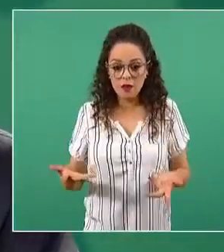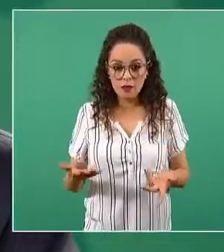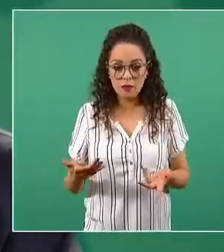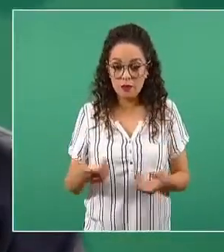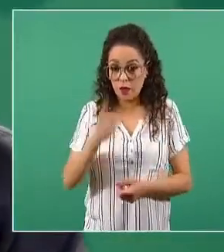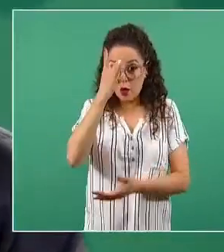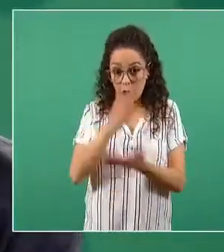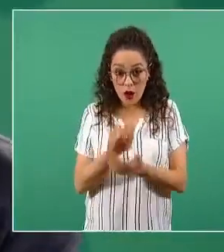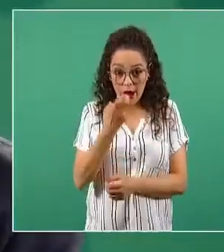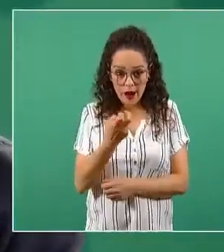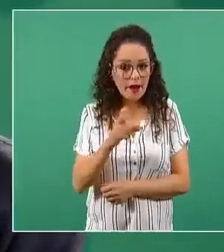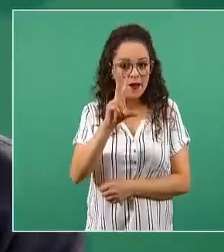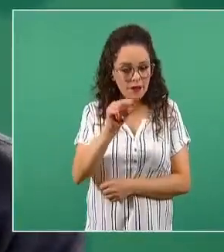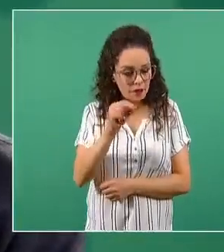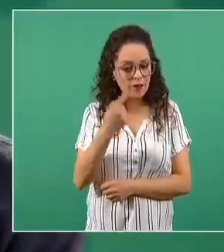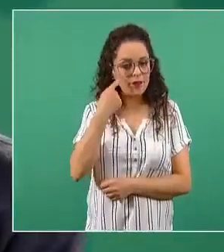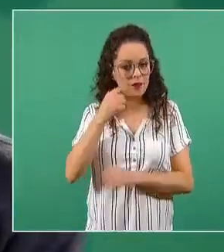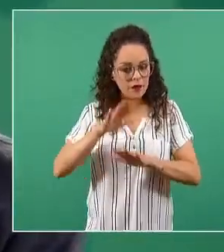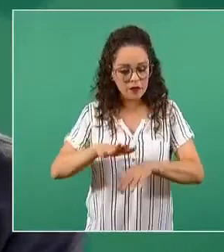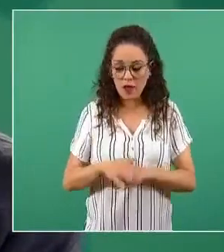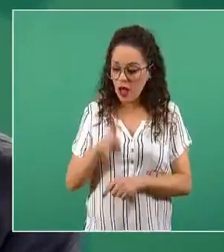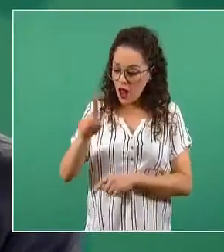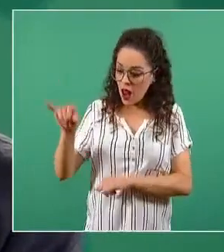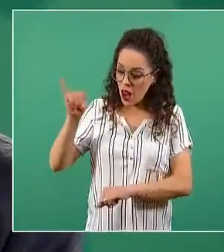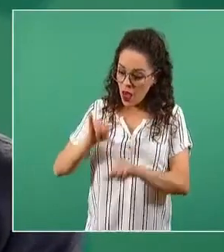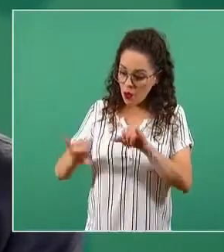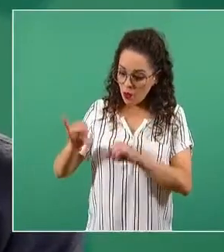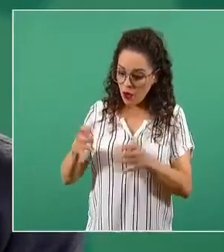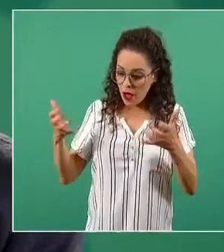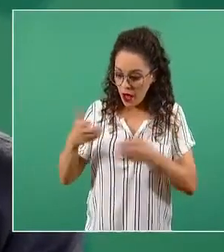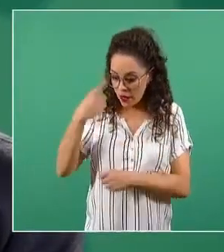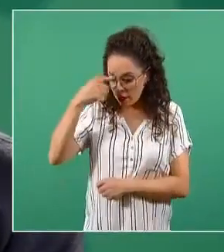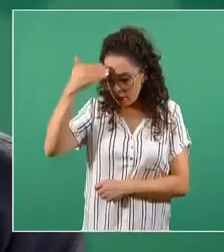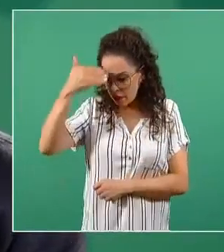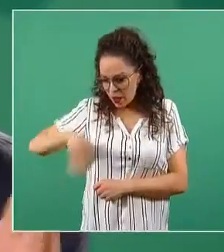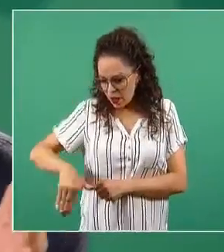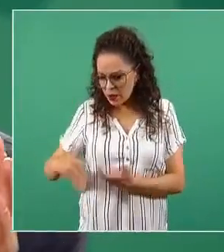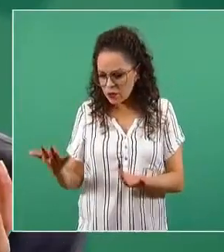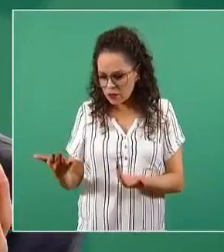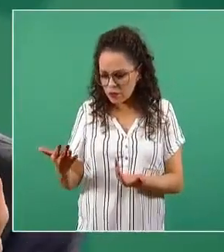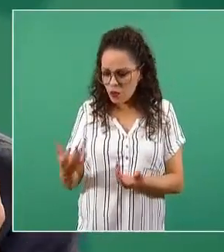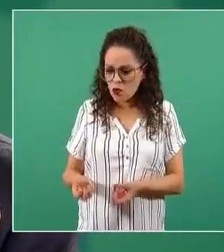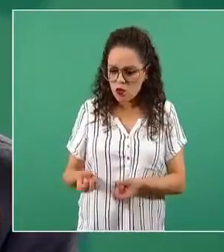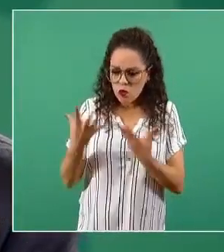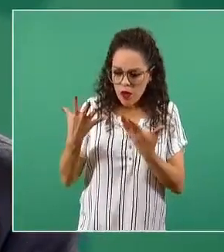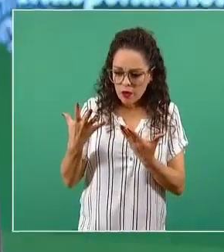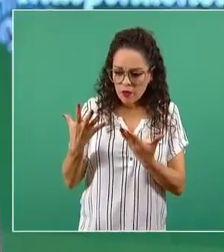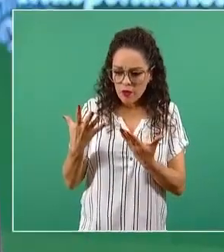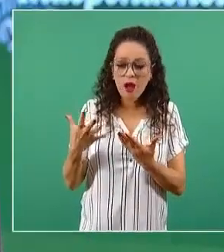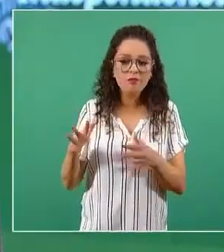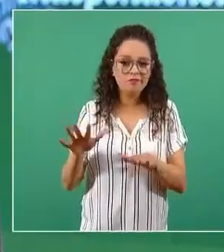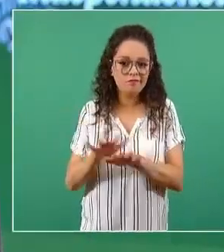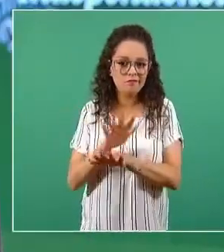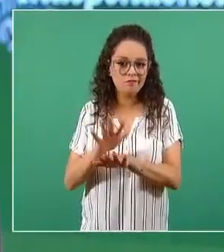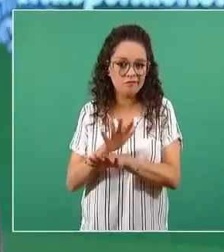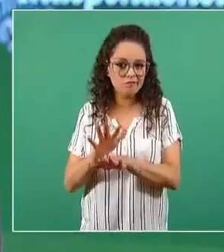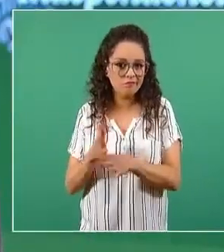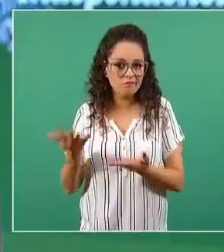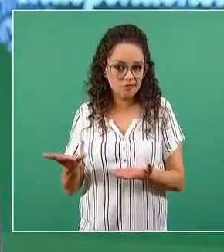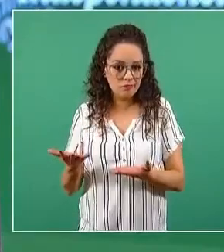eso, los métodos de laboratorio para medirlo todavía son muy variables. Todavía no se